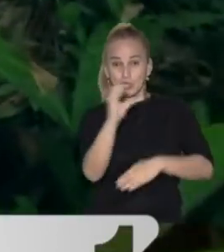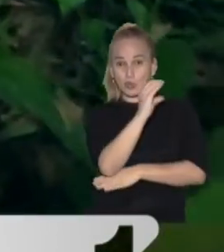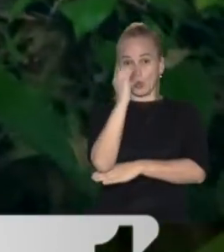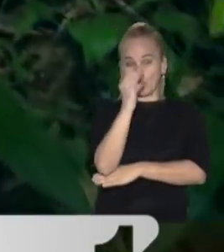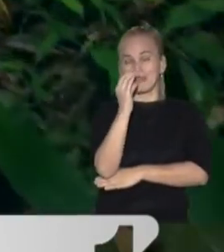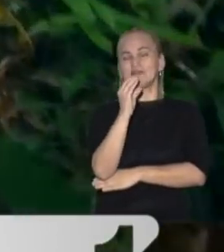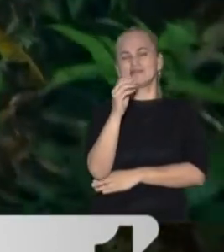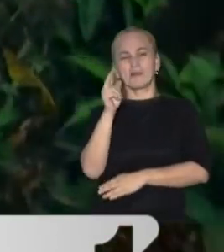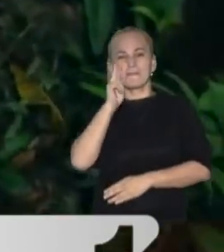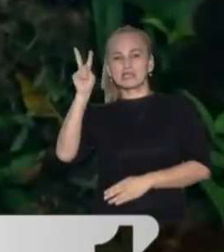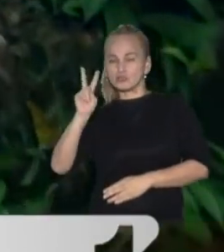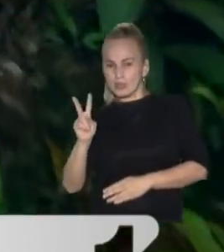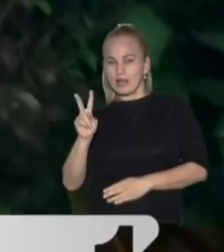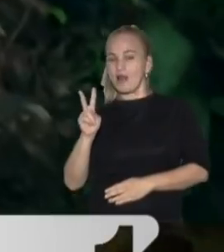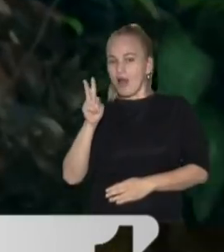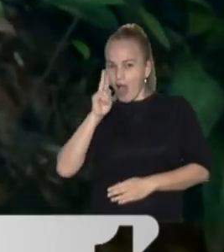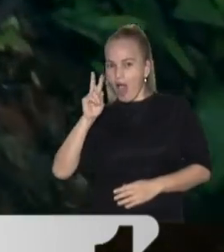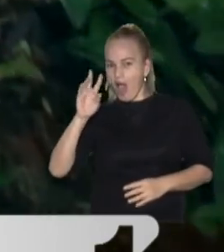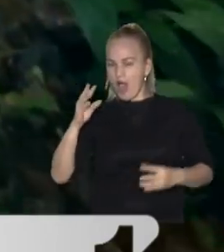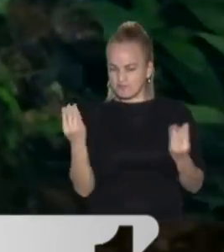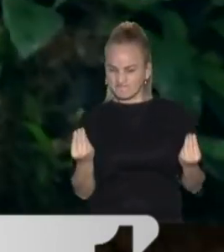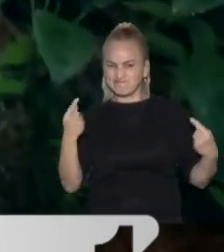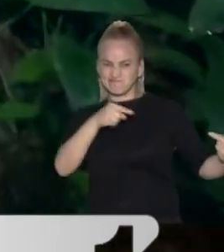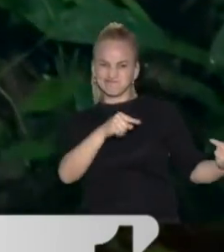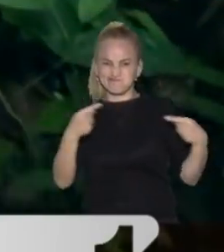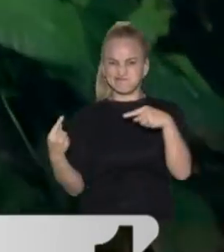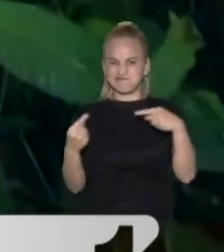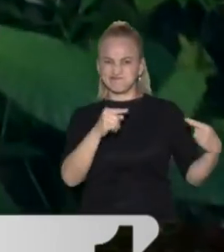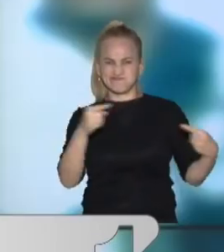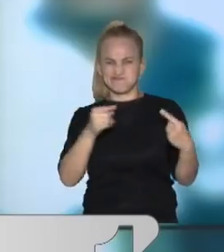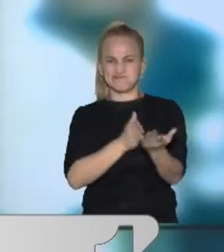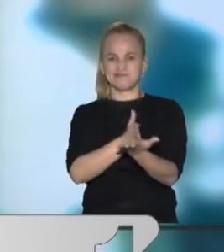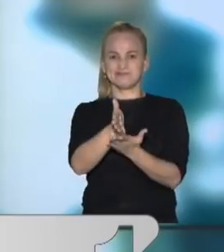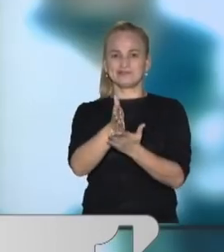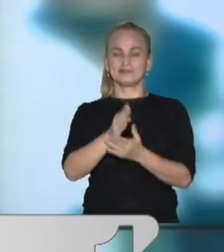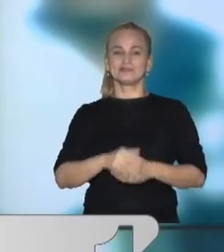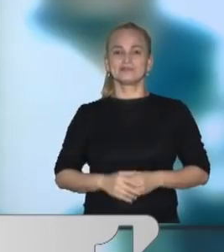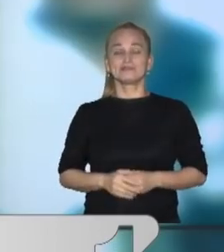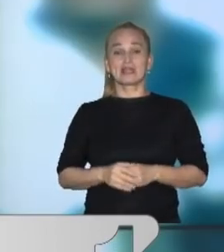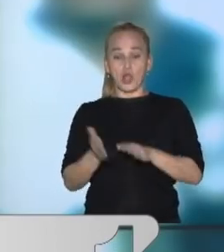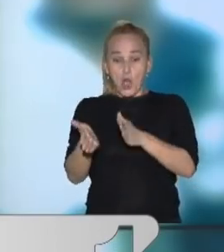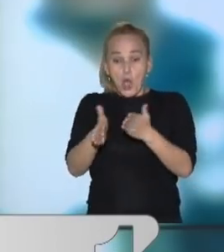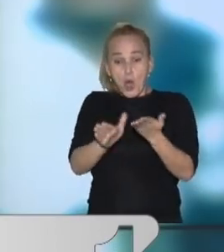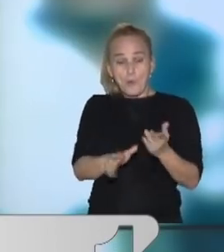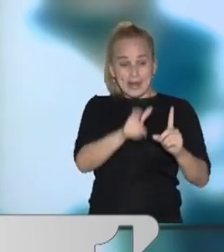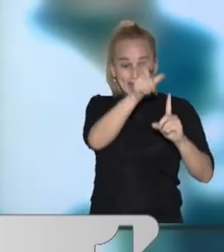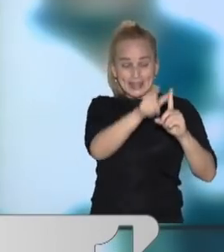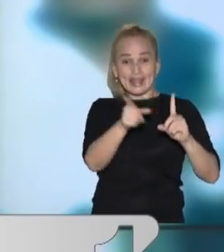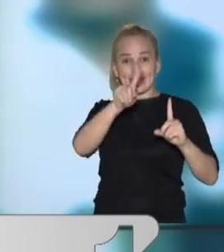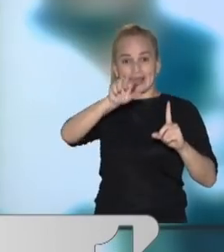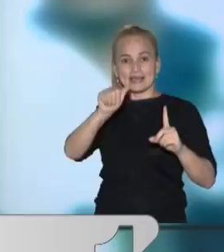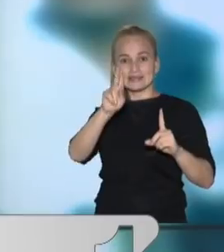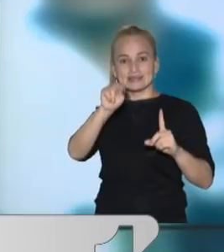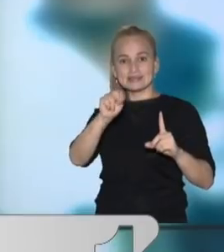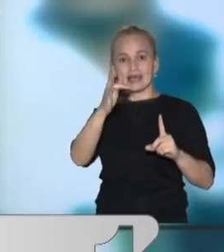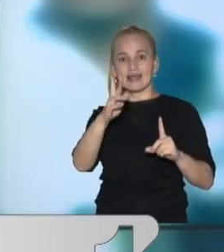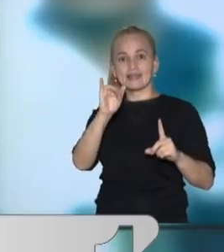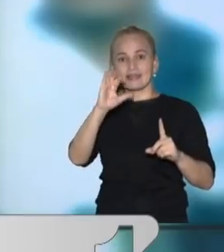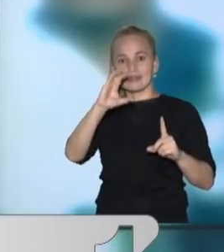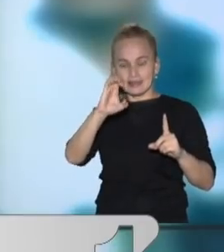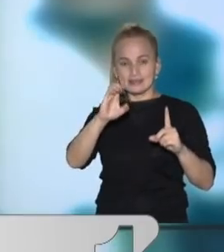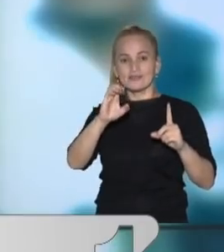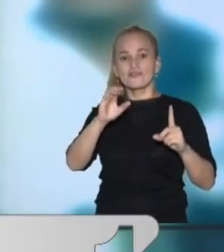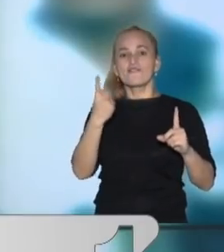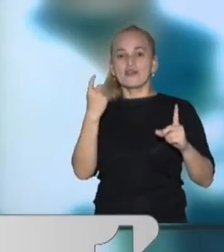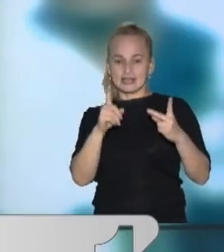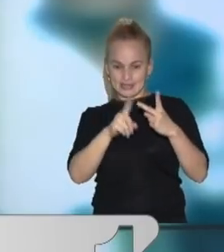en Venezuela mantienen un fuerte enfrentamiento entre ellas. Con la muerte de Santrich queda ahora Iván Márquez y alias El Paisa